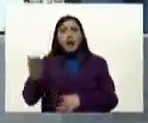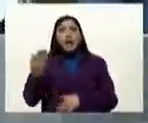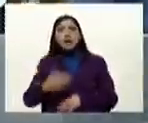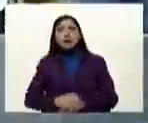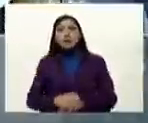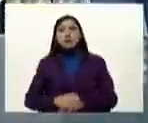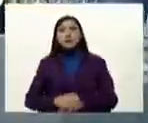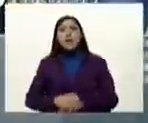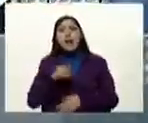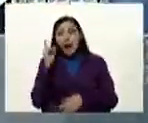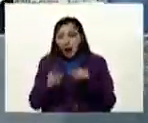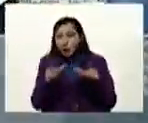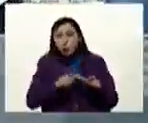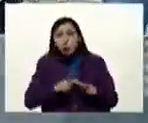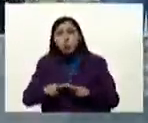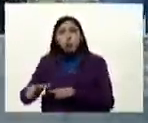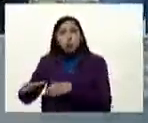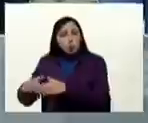aquellos sectores